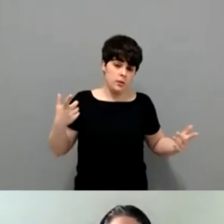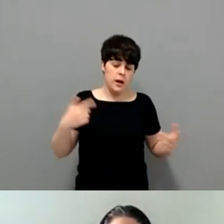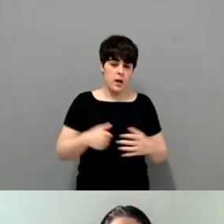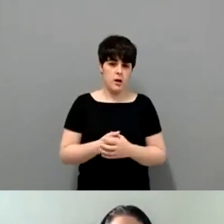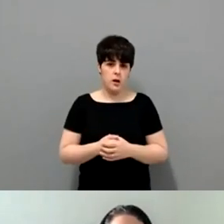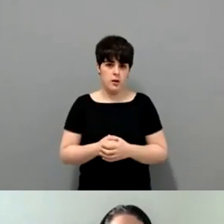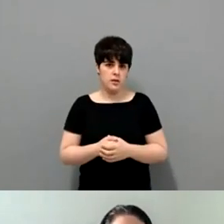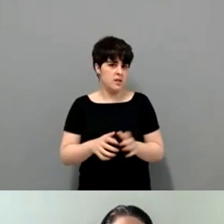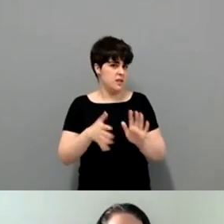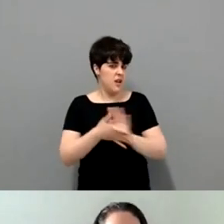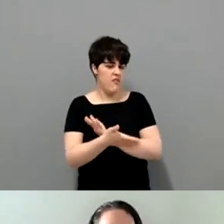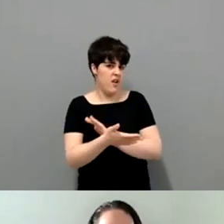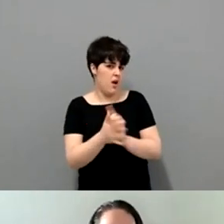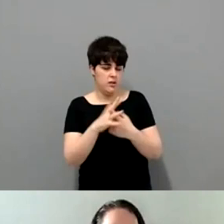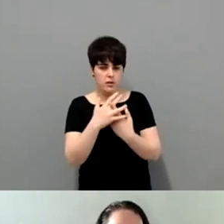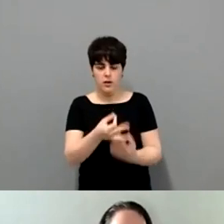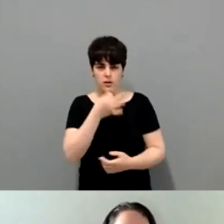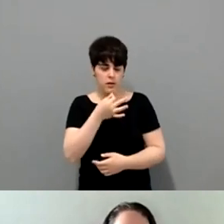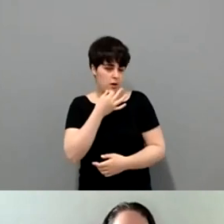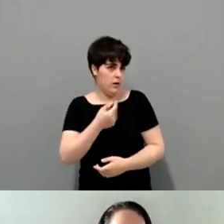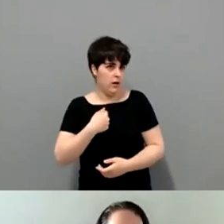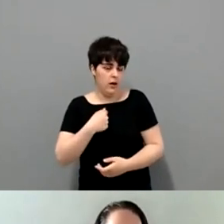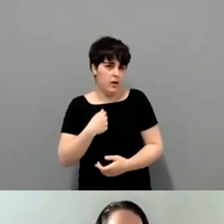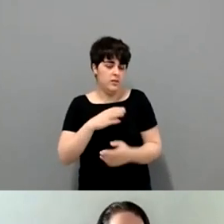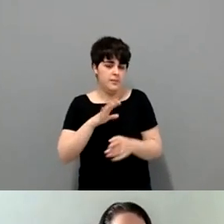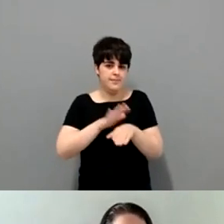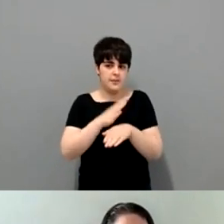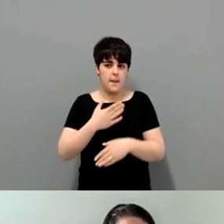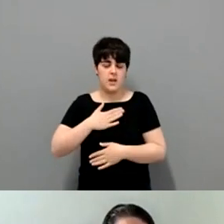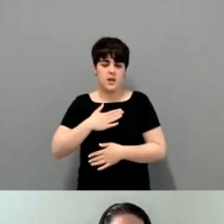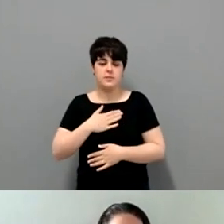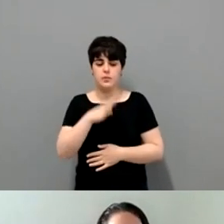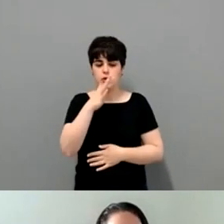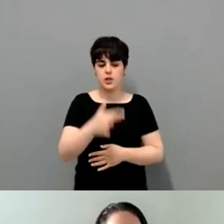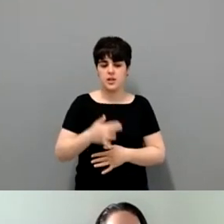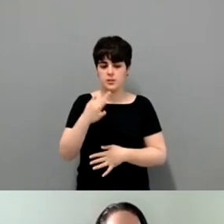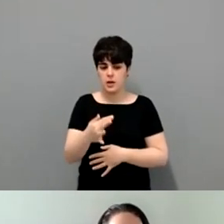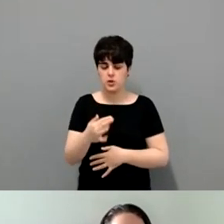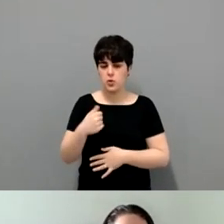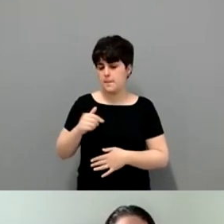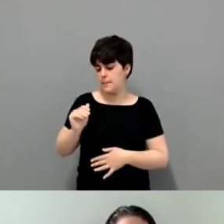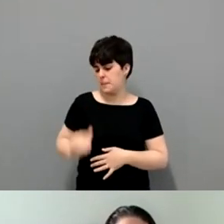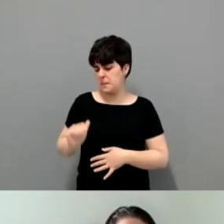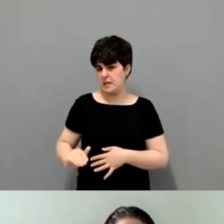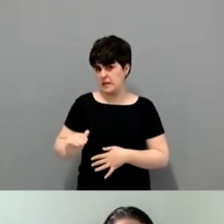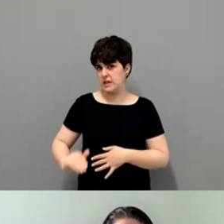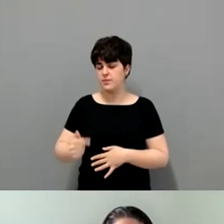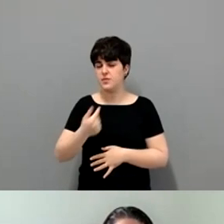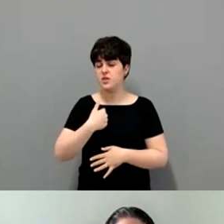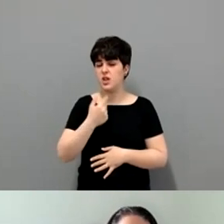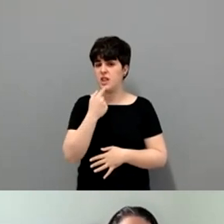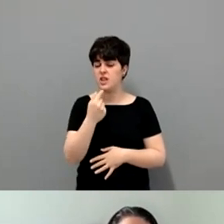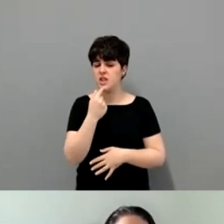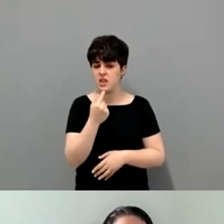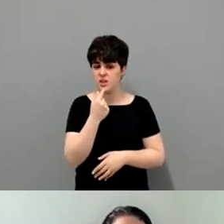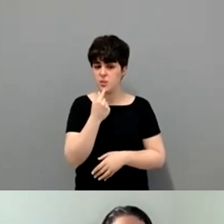un testimonio muy duro para mí, porque además era muy pequeñita. Yo de los 5 a